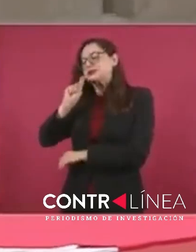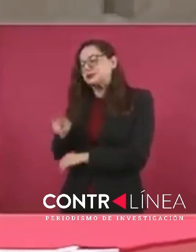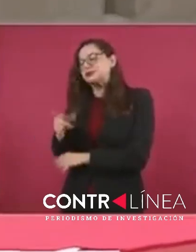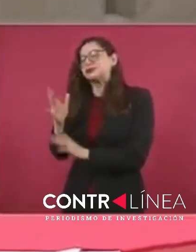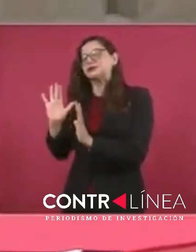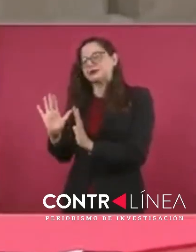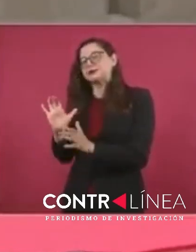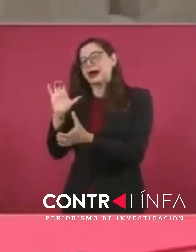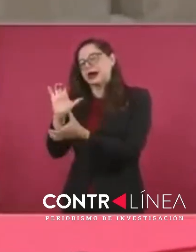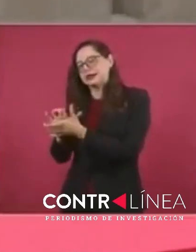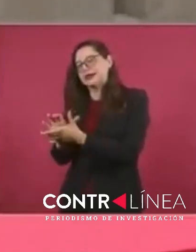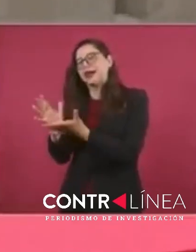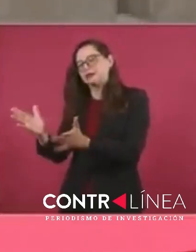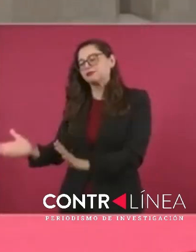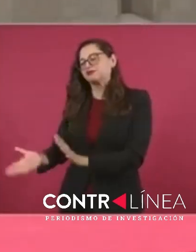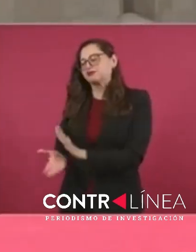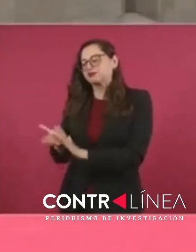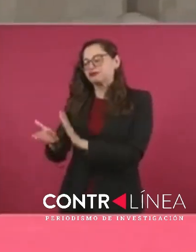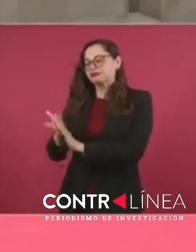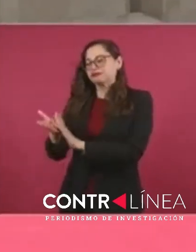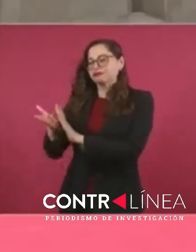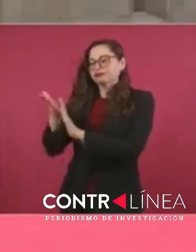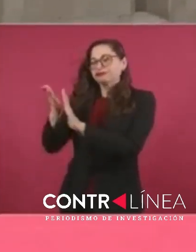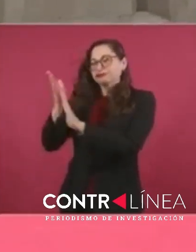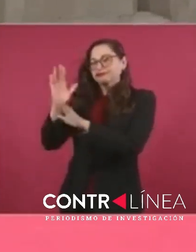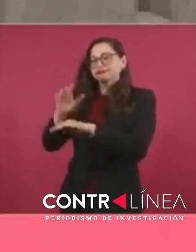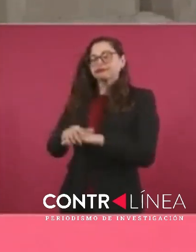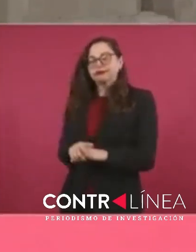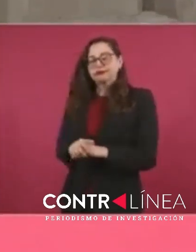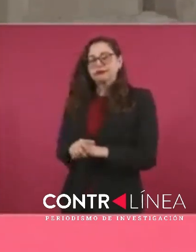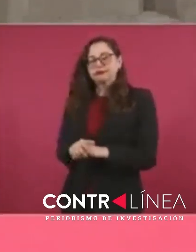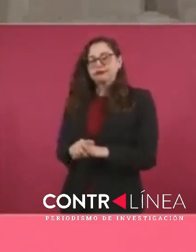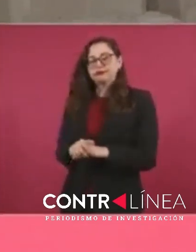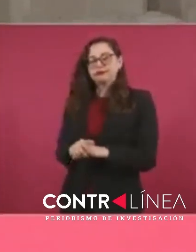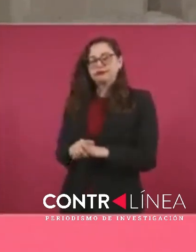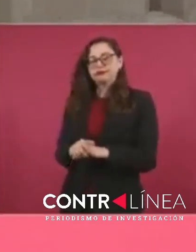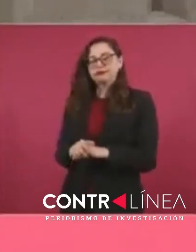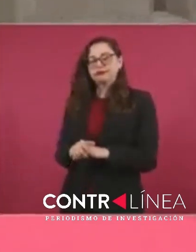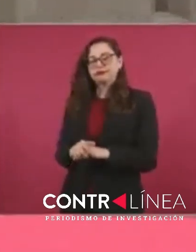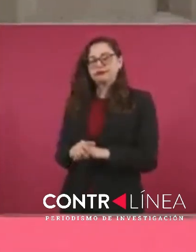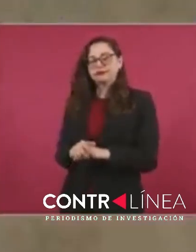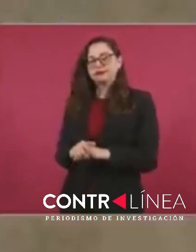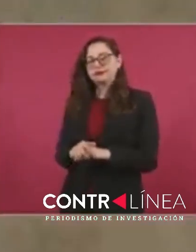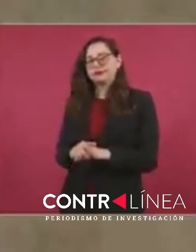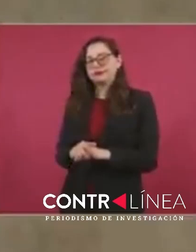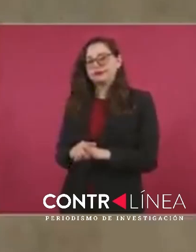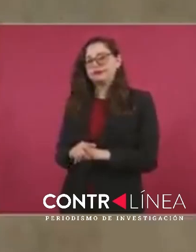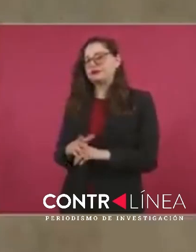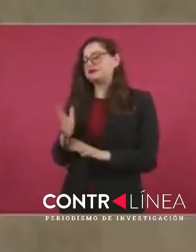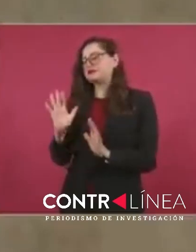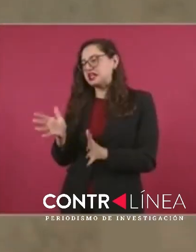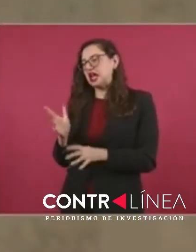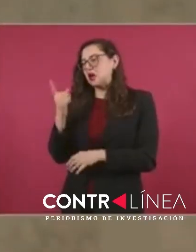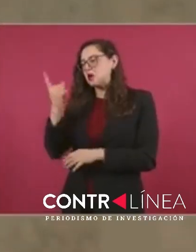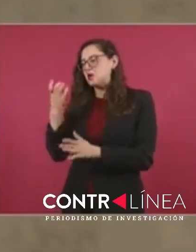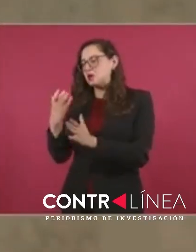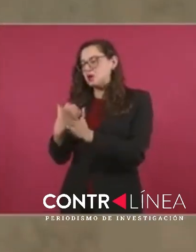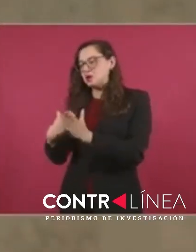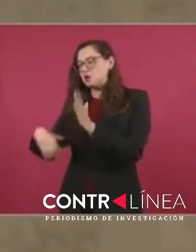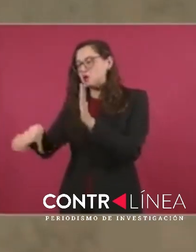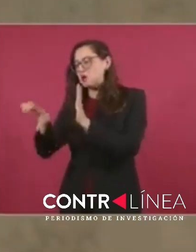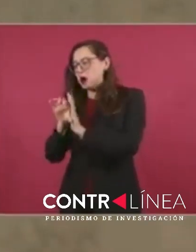casa, y se construye, pues lleva un cuarto y ya se tiene el material